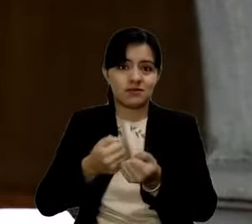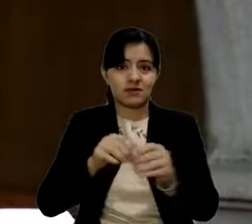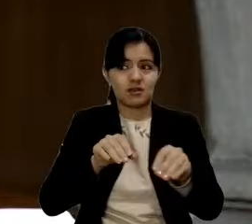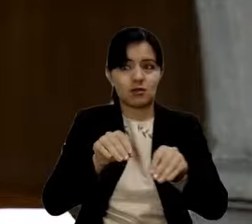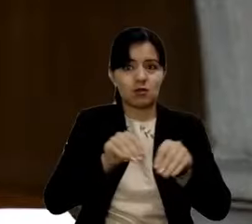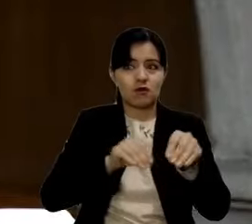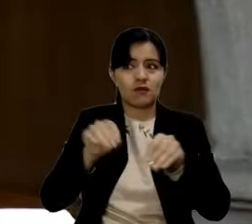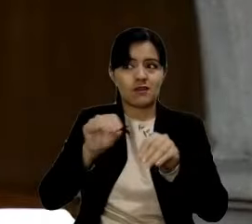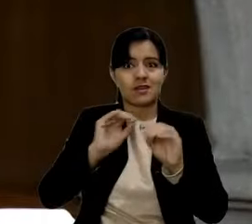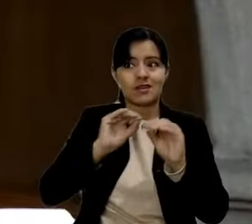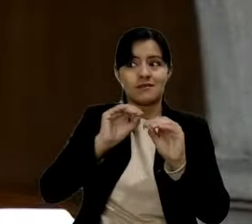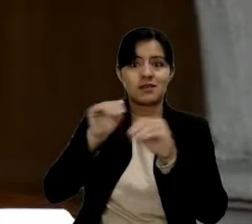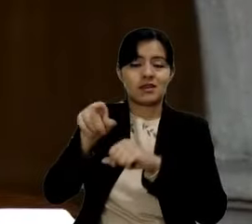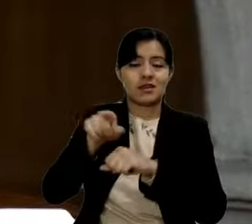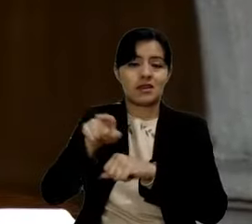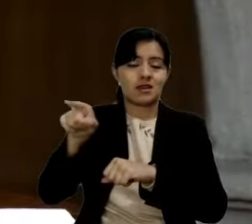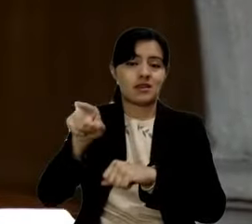estatal,